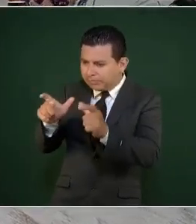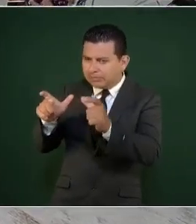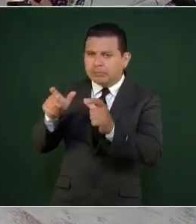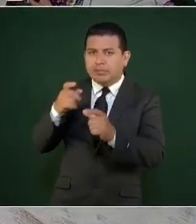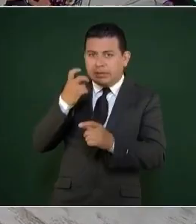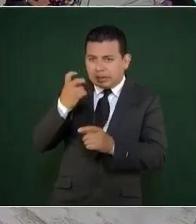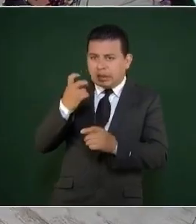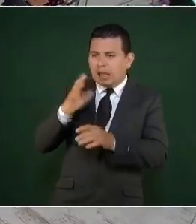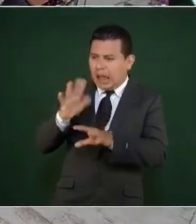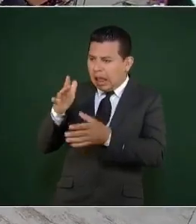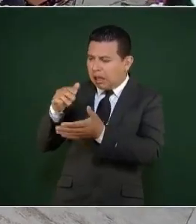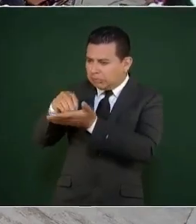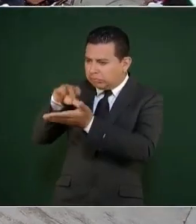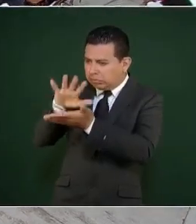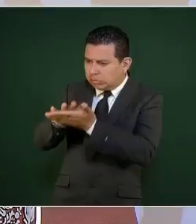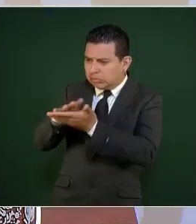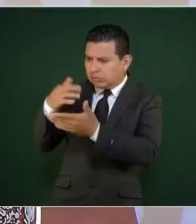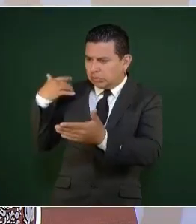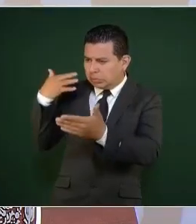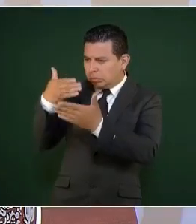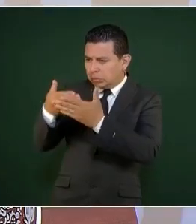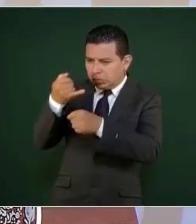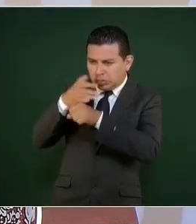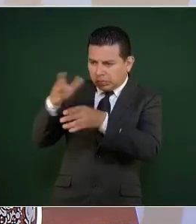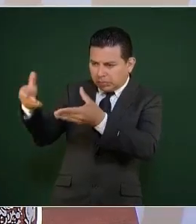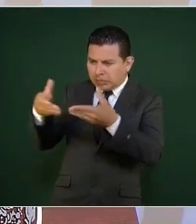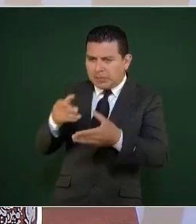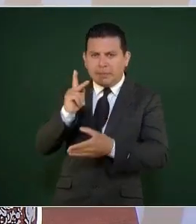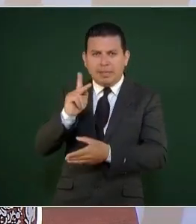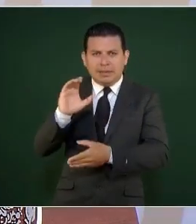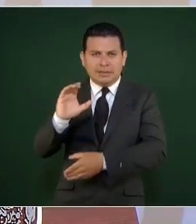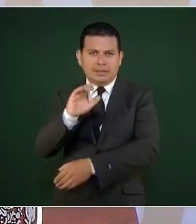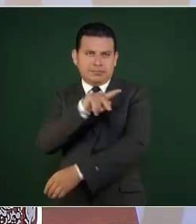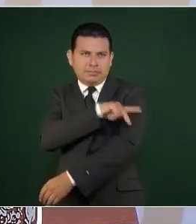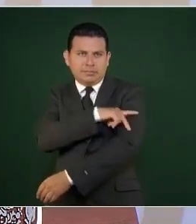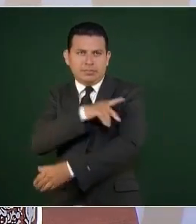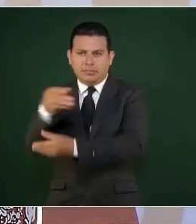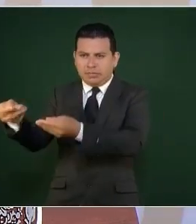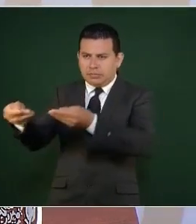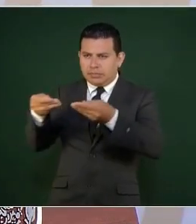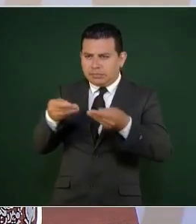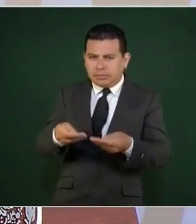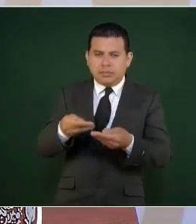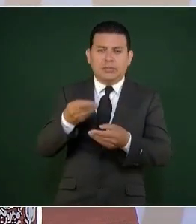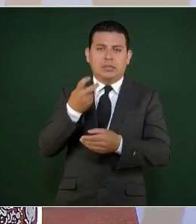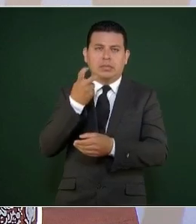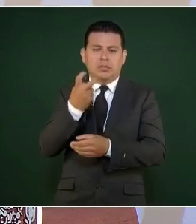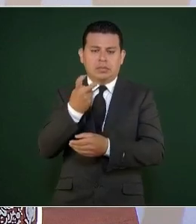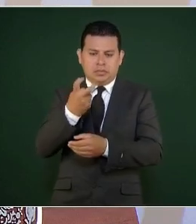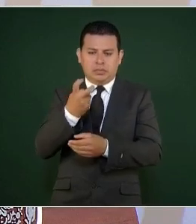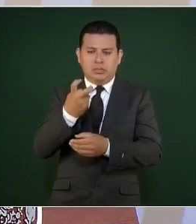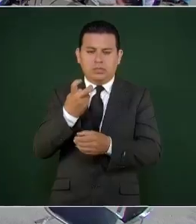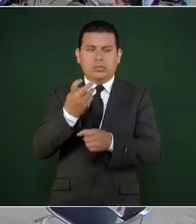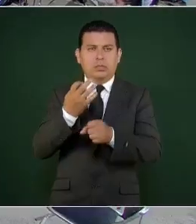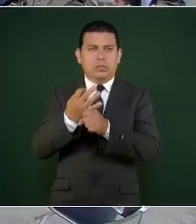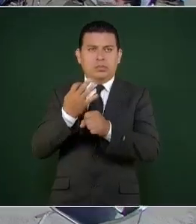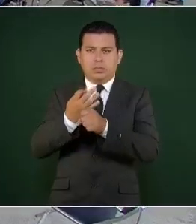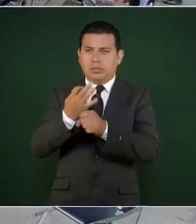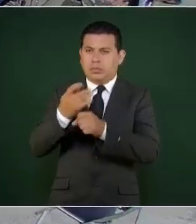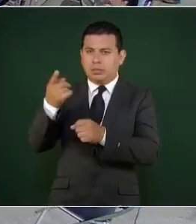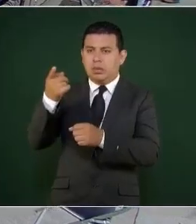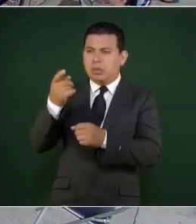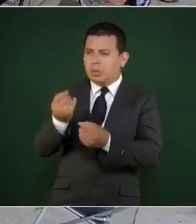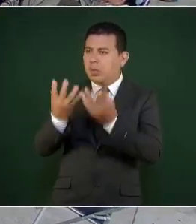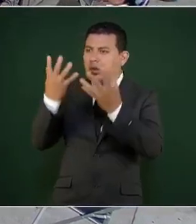tenemos el informe de Protección Civil, ahora vemos cuántos incendios